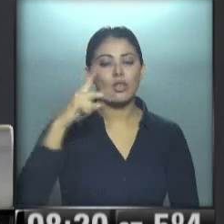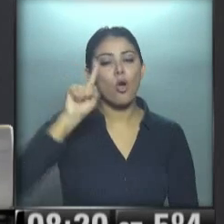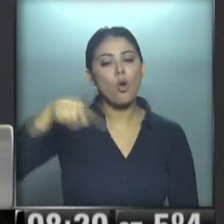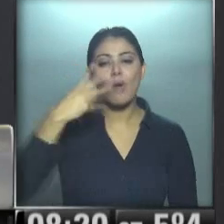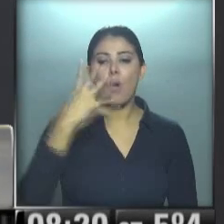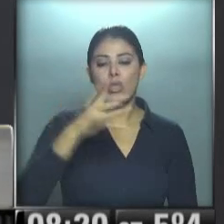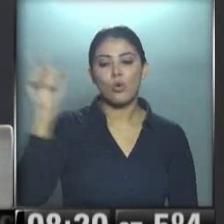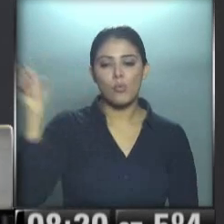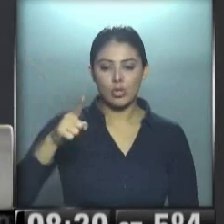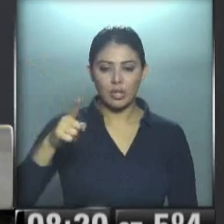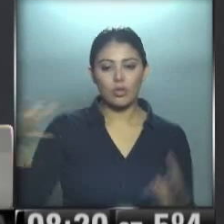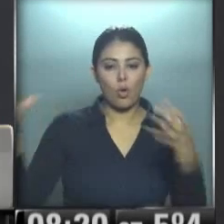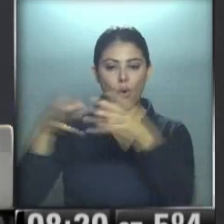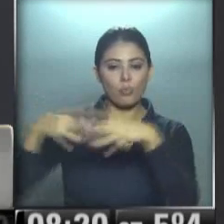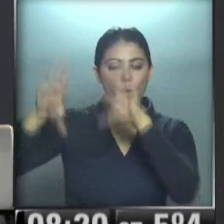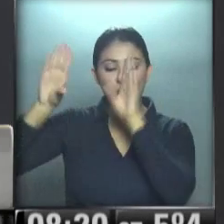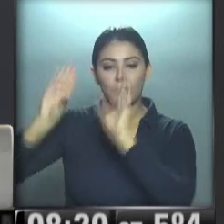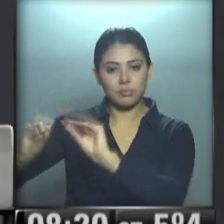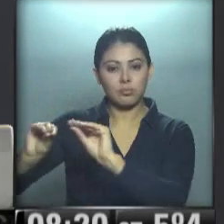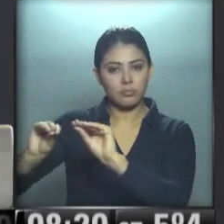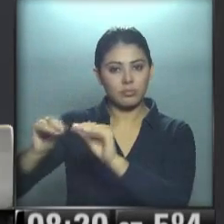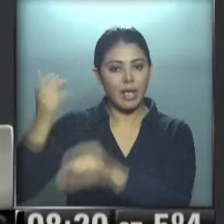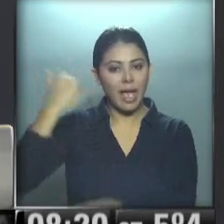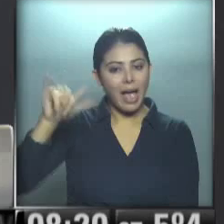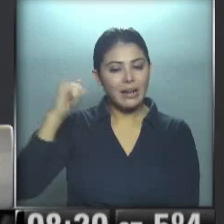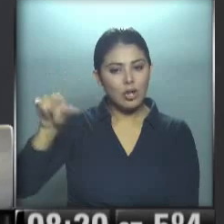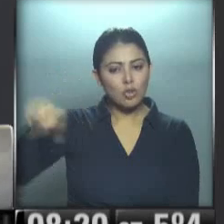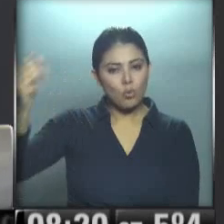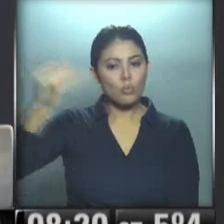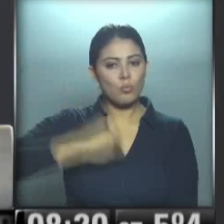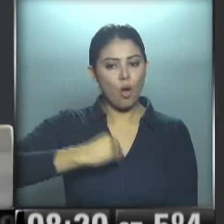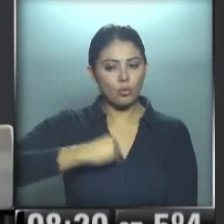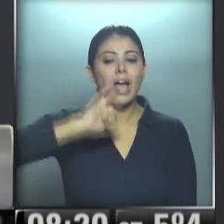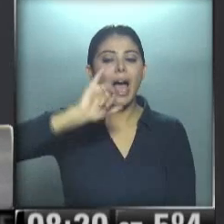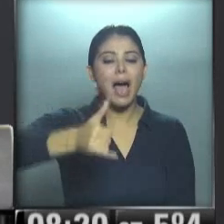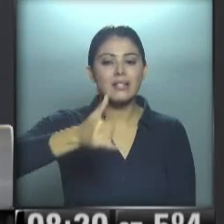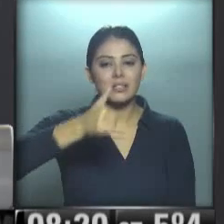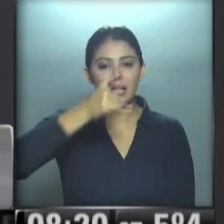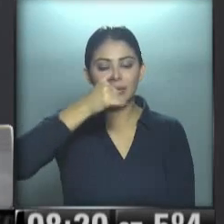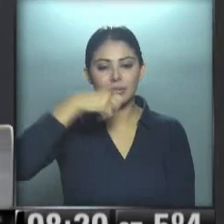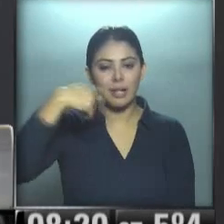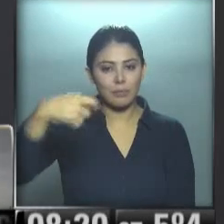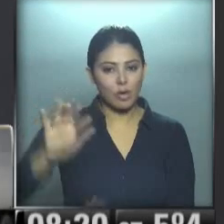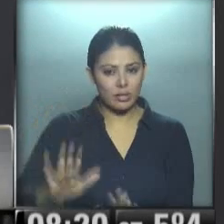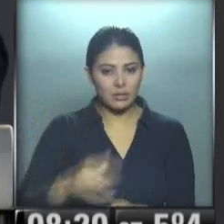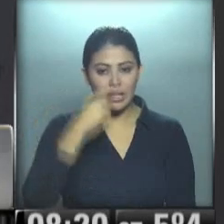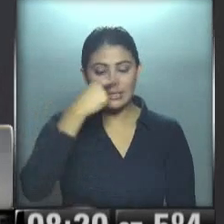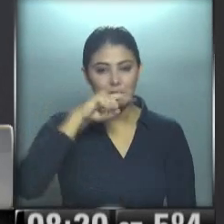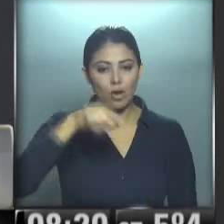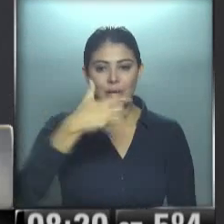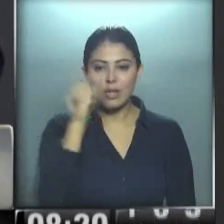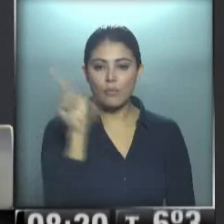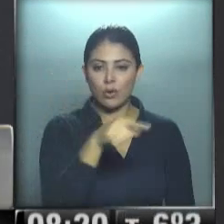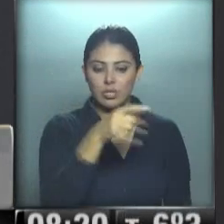por ciento de consenso respecto a los acreedores que voluntariamente se adhirieron el 7,6 por ciento